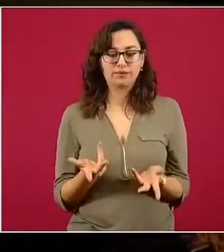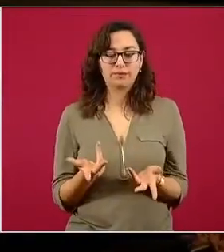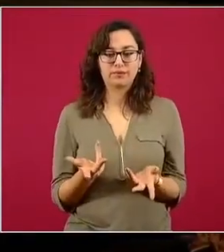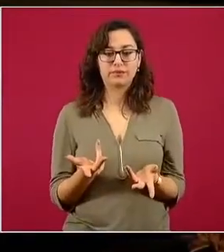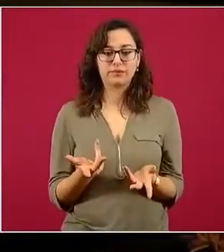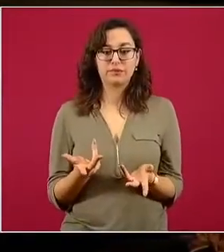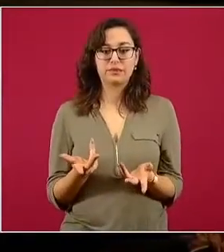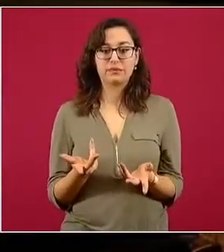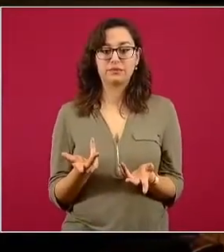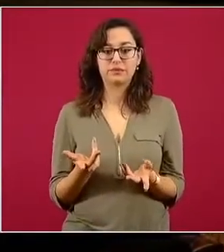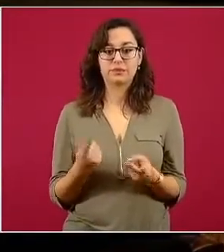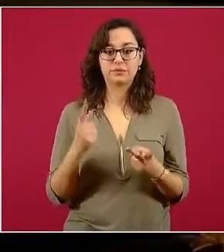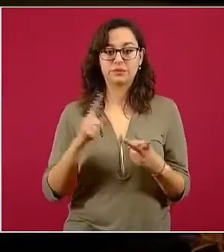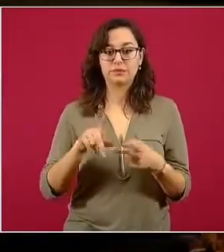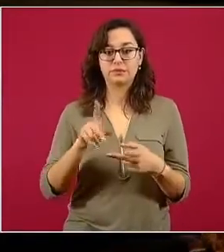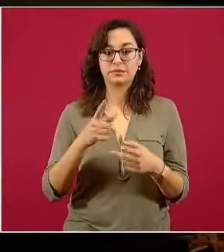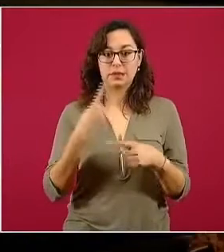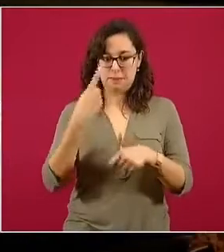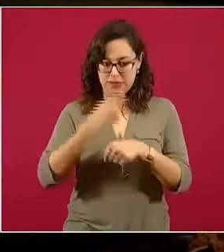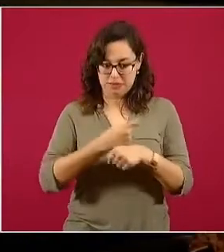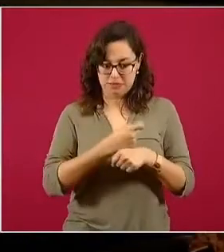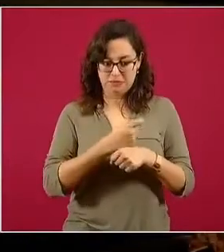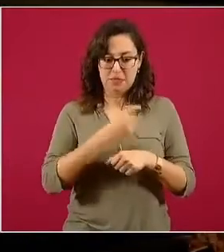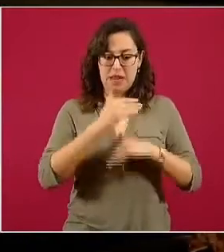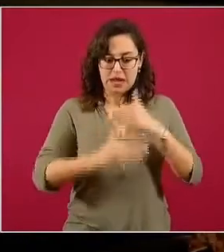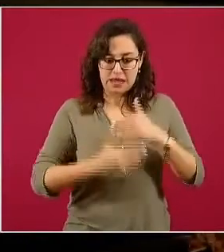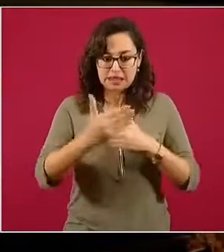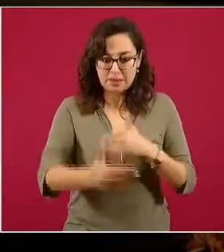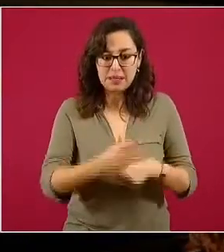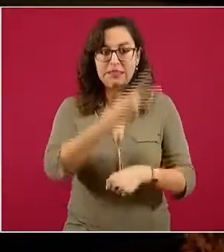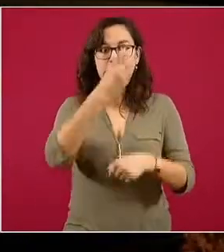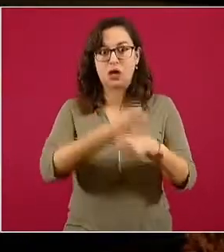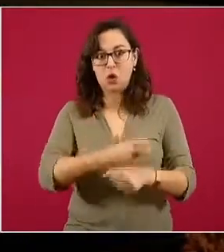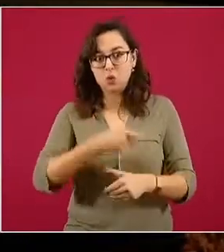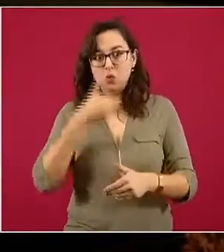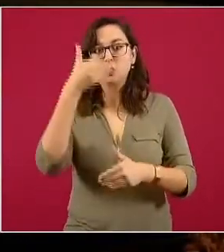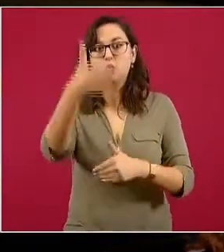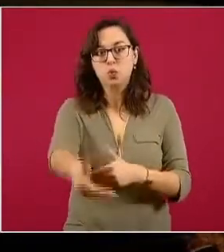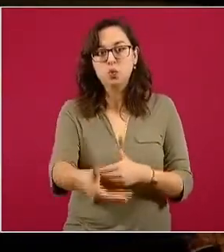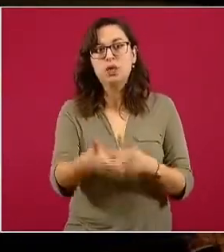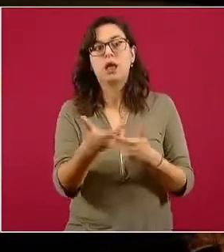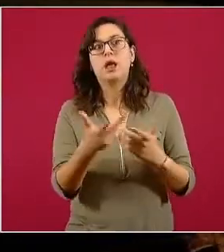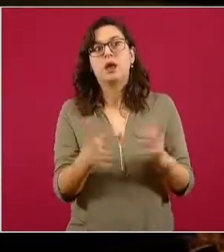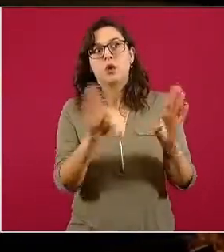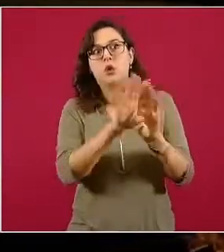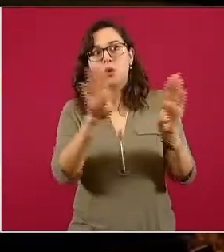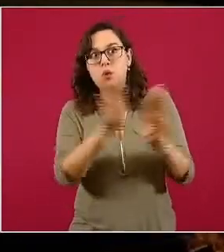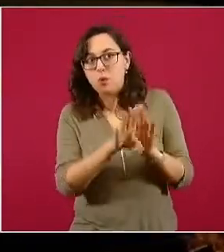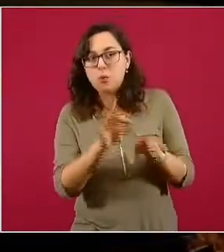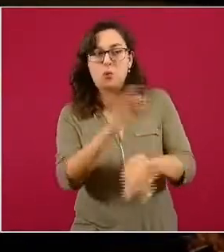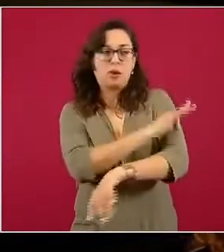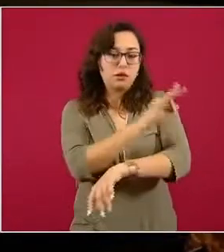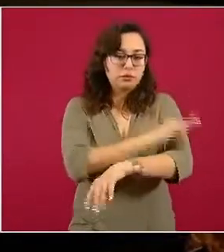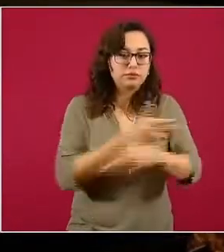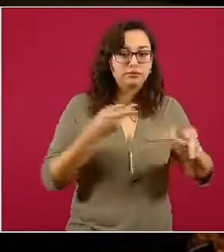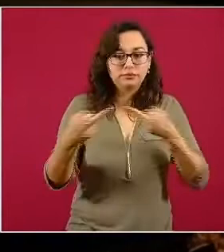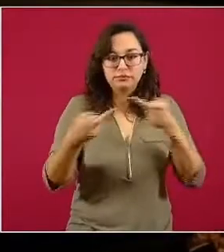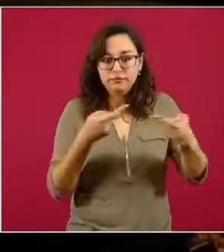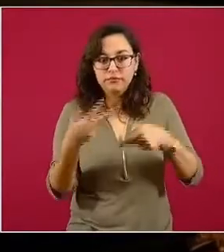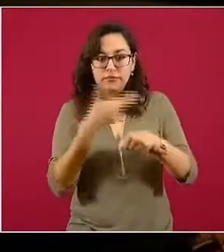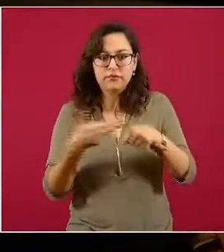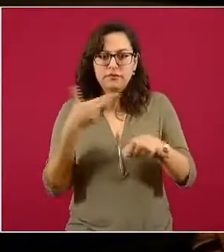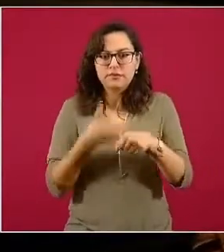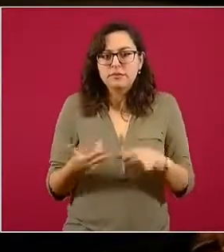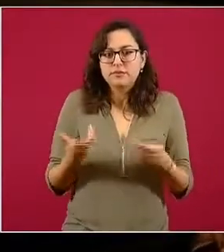que para la segunda etapa estaba ya hablando con empresas, ¿no? Y con la UNAM para ver cómo se repartía. Entonces, ahora que mencionan lo de los